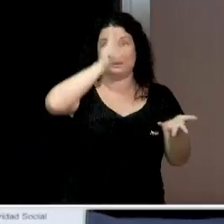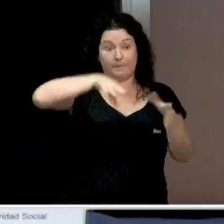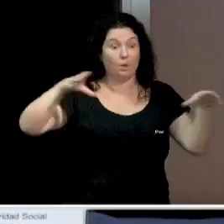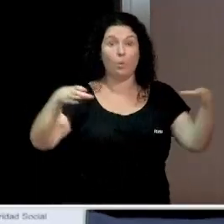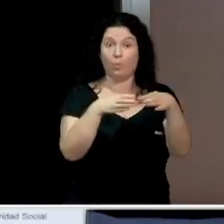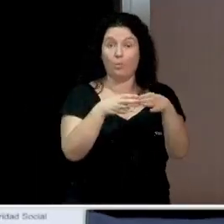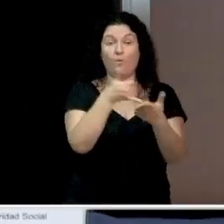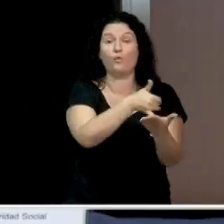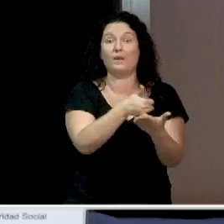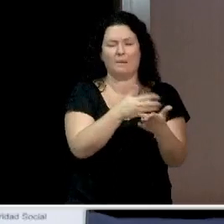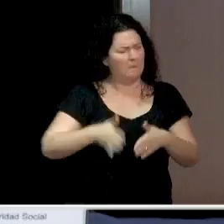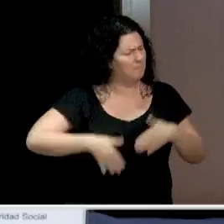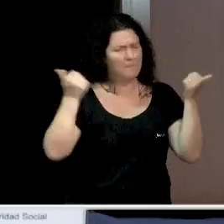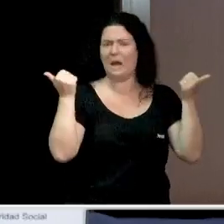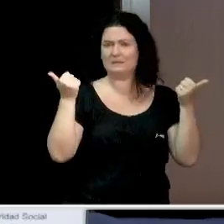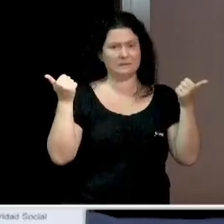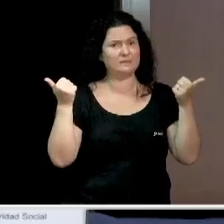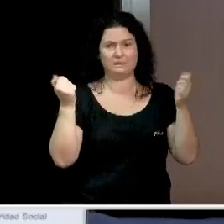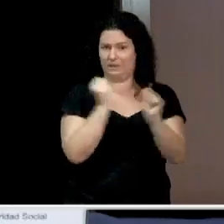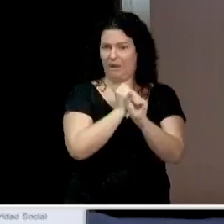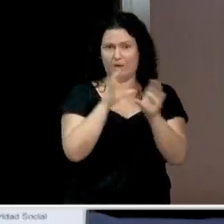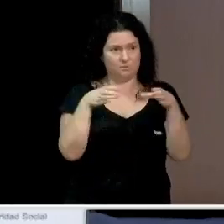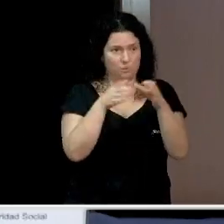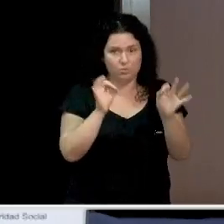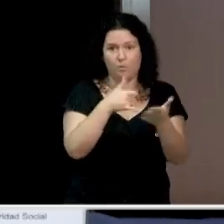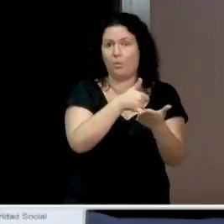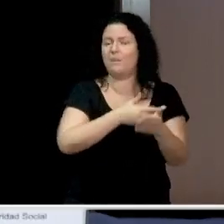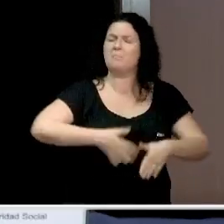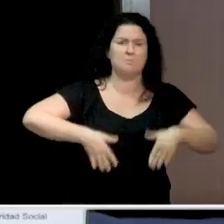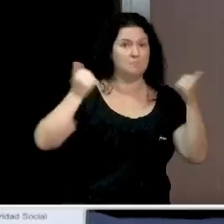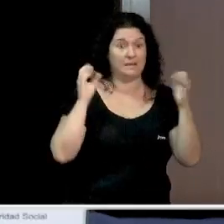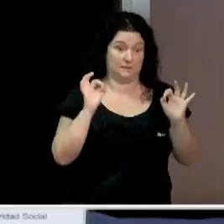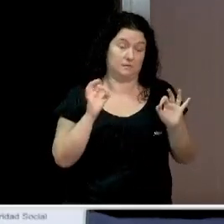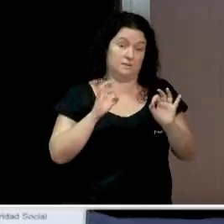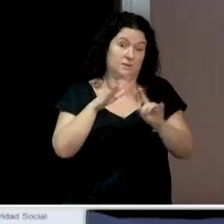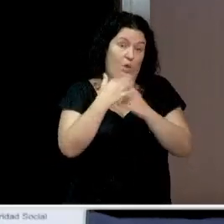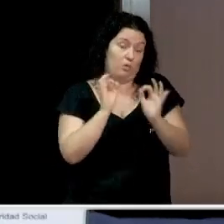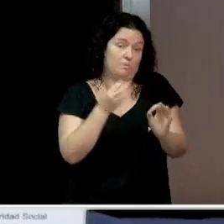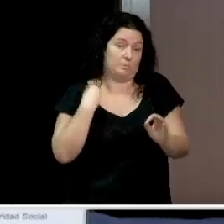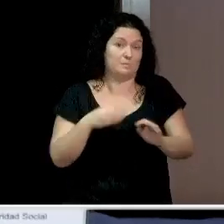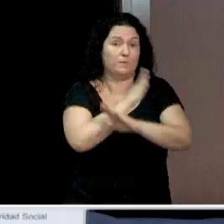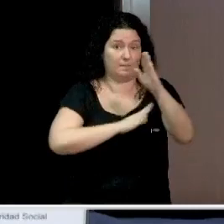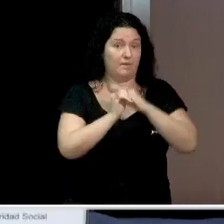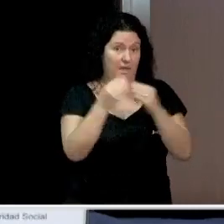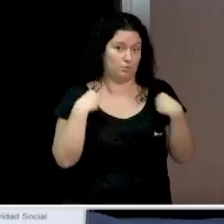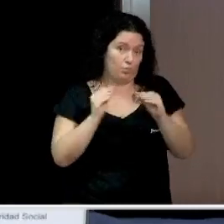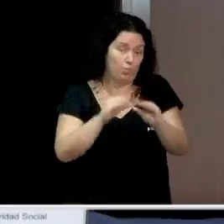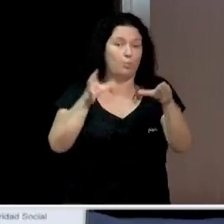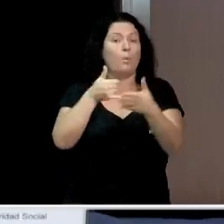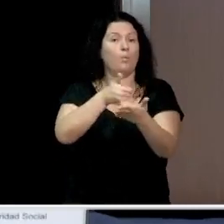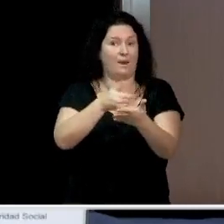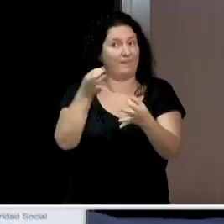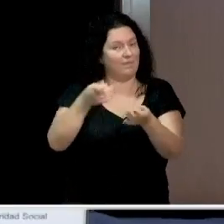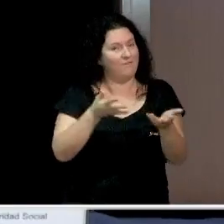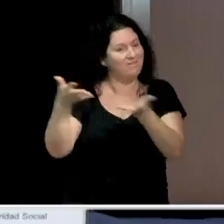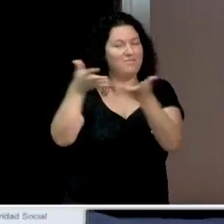colectivos vulnerables, colectivos laborales vulnerables, como es el caso de los trabajadores y trabajadoras con discapacidad. Vamos a